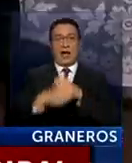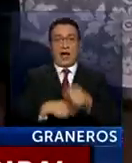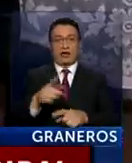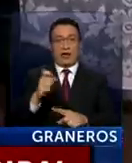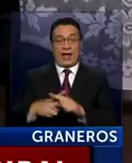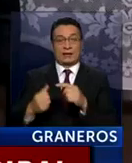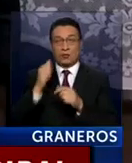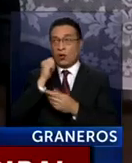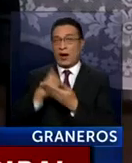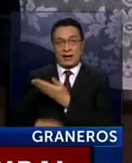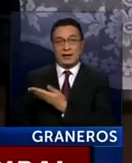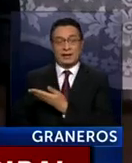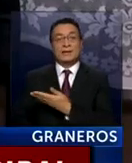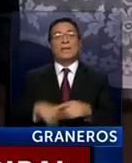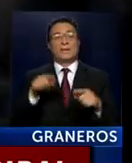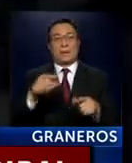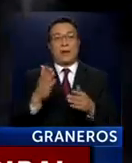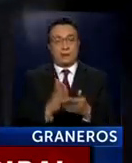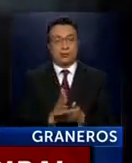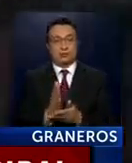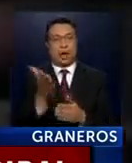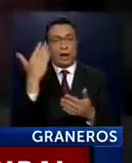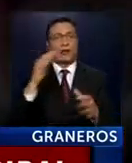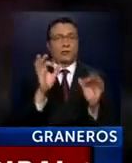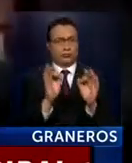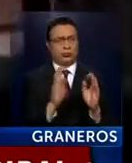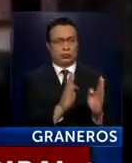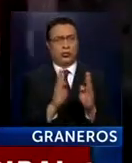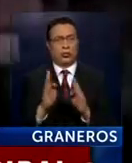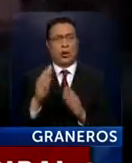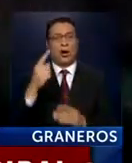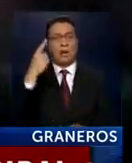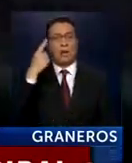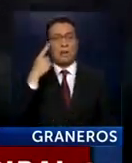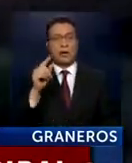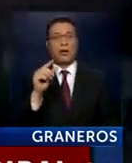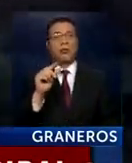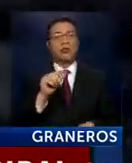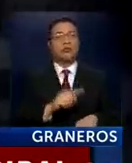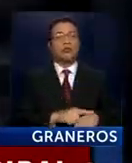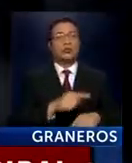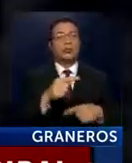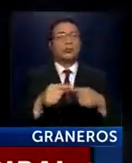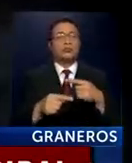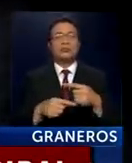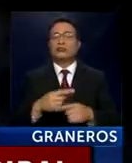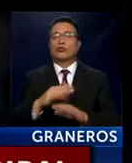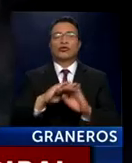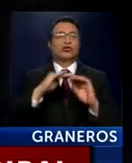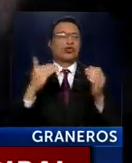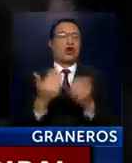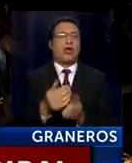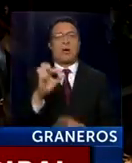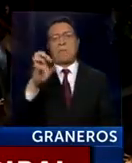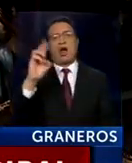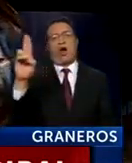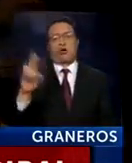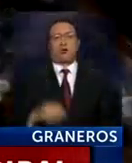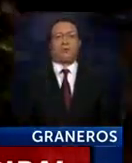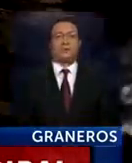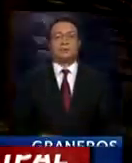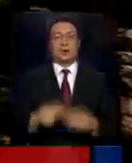Al comienzo las condiciones higiénicas eran las adecuadas, sin embargo fue solo cosa de tiempo, dice, para que todo empeorara.